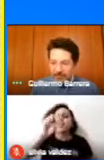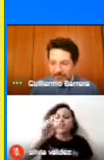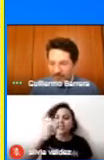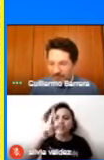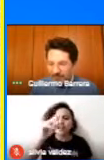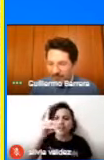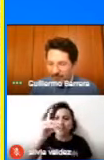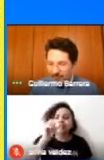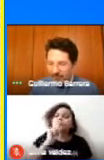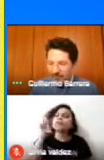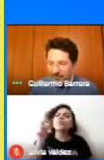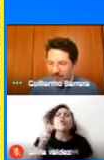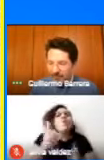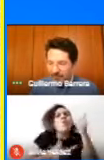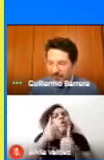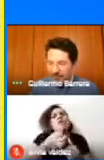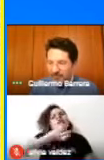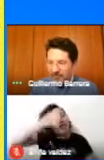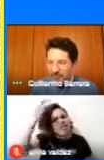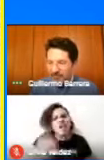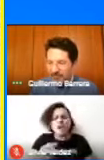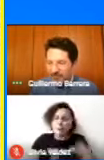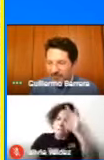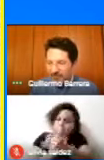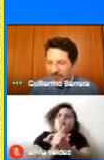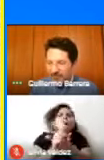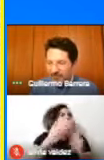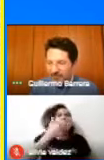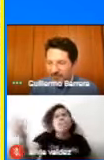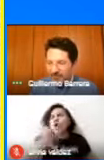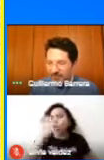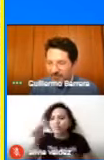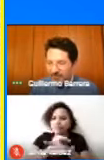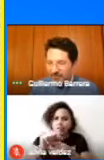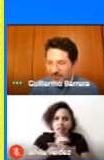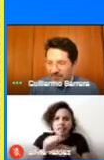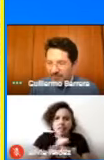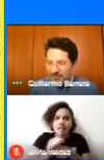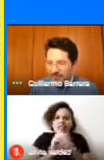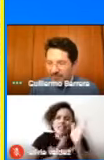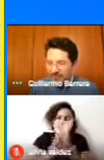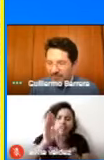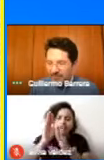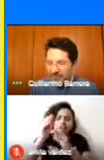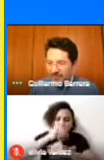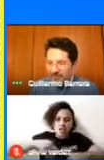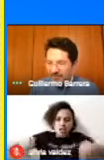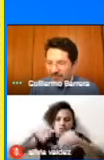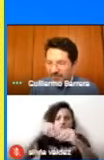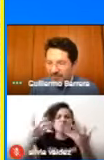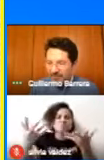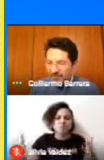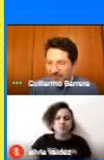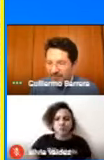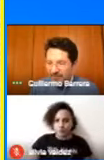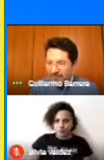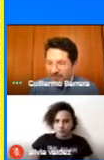Ella dice que ¿cuál es la verdadera raíz de las mejores prácticas del desarrollo territorial?